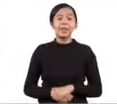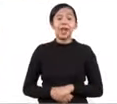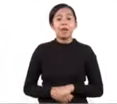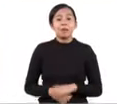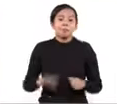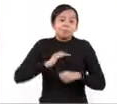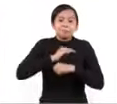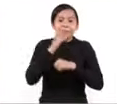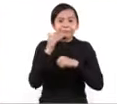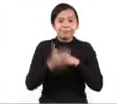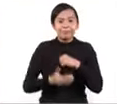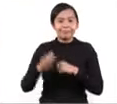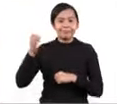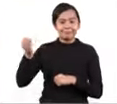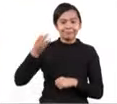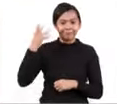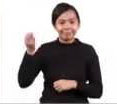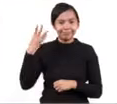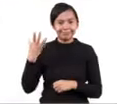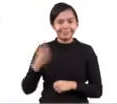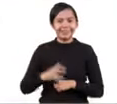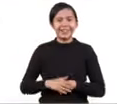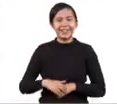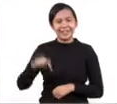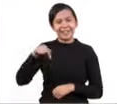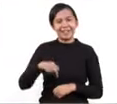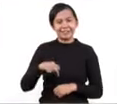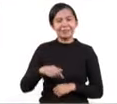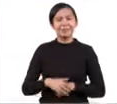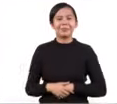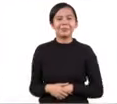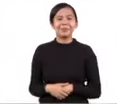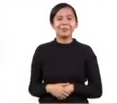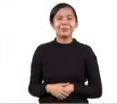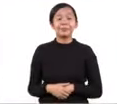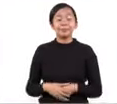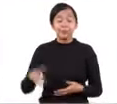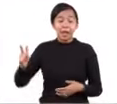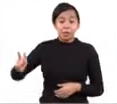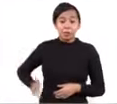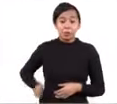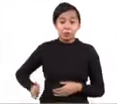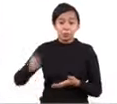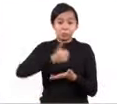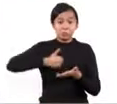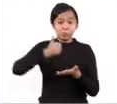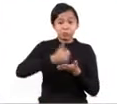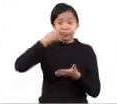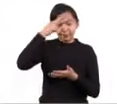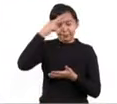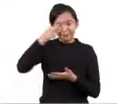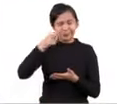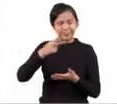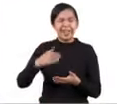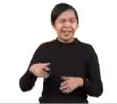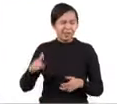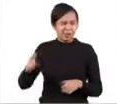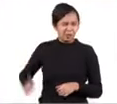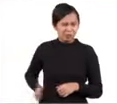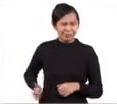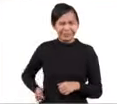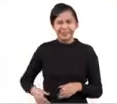así finalizamos, damas y caballeros, esta significativa ceremonia. El gobierno de la Ciudad de México, ciudad innovadora y